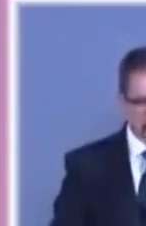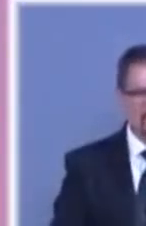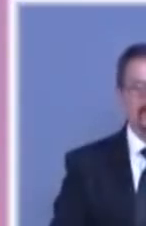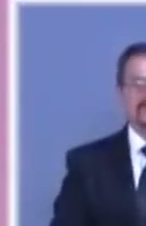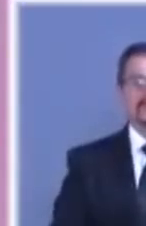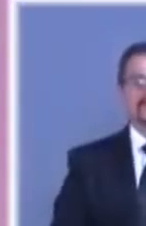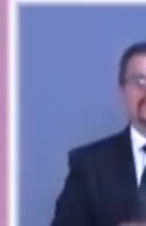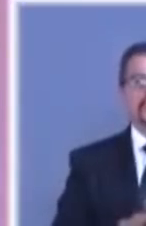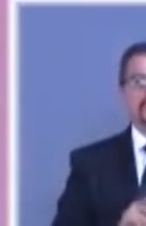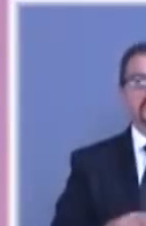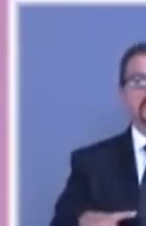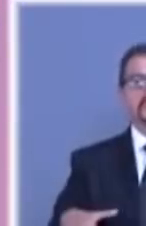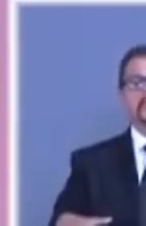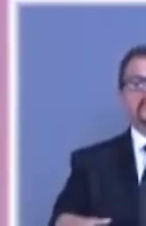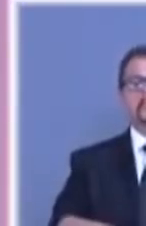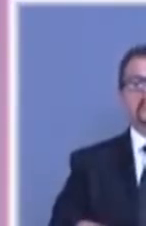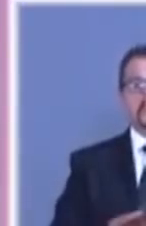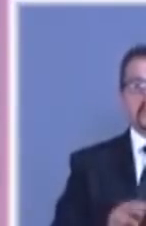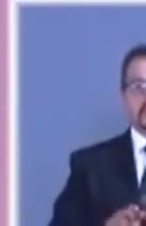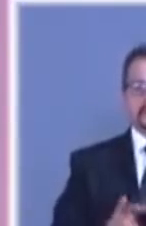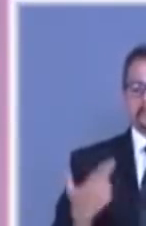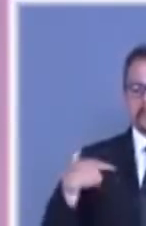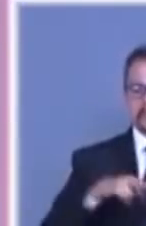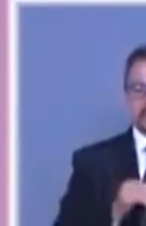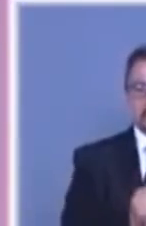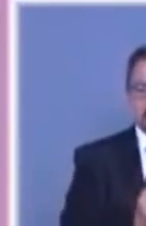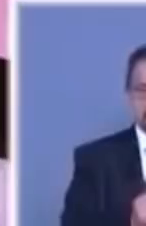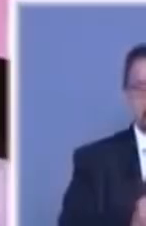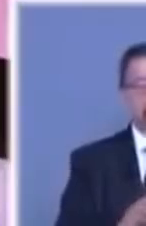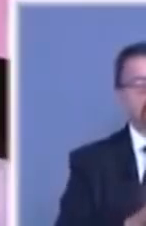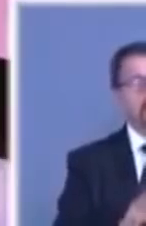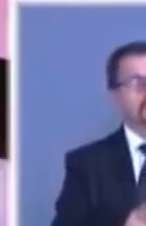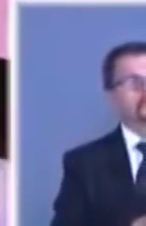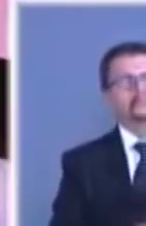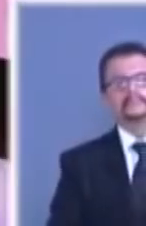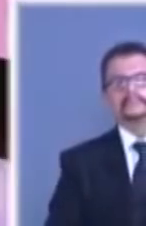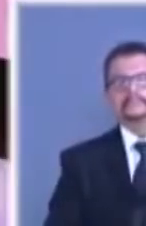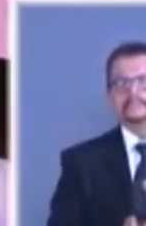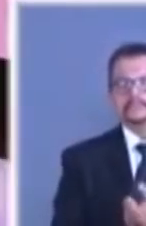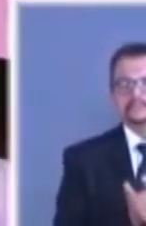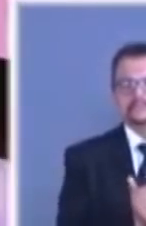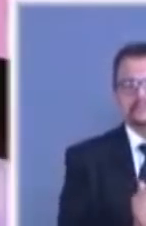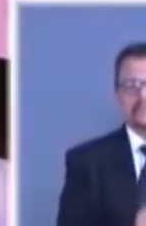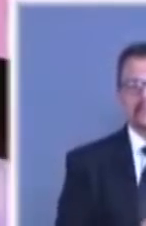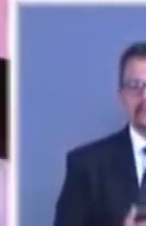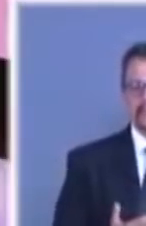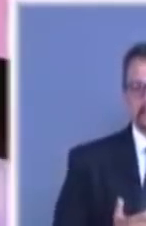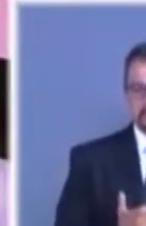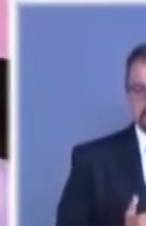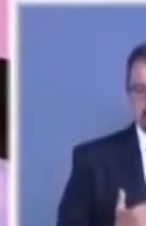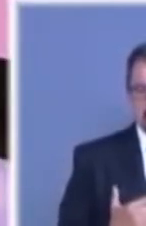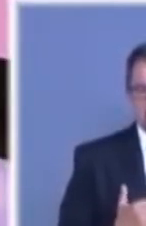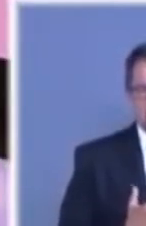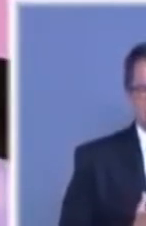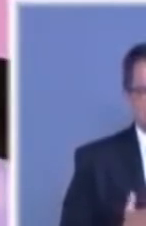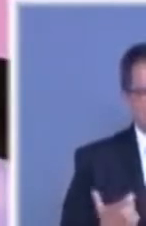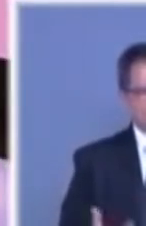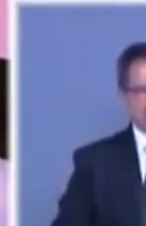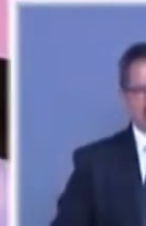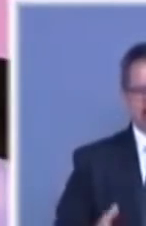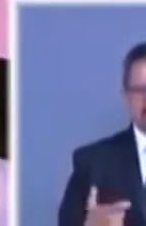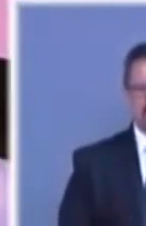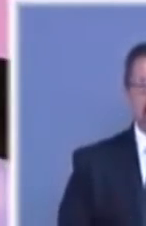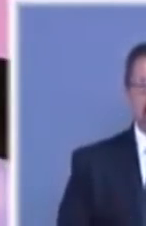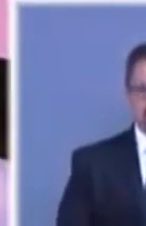de investigación y cultura, que ha hecho fortuna, es un hombre rico. Nosotros vamos a reconciliar Puebla, vamos a generar